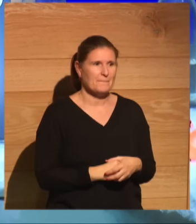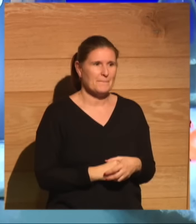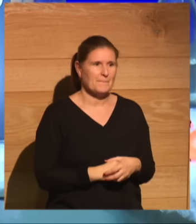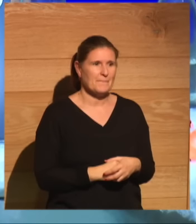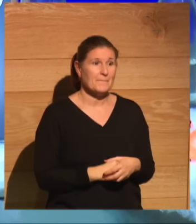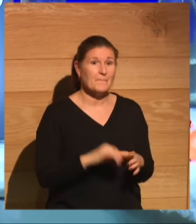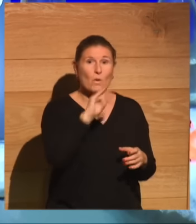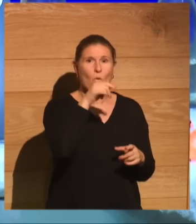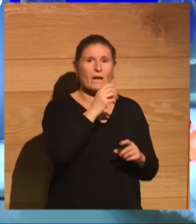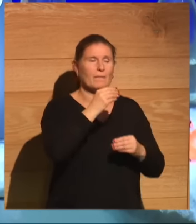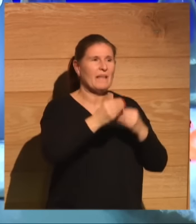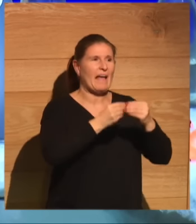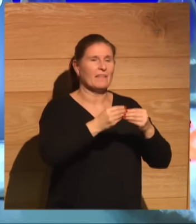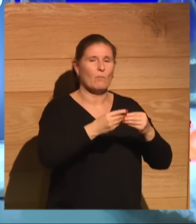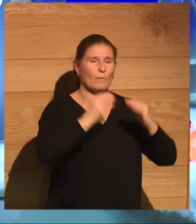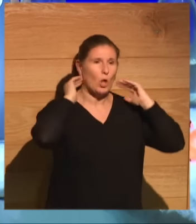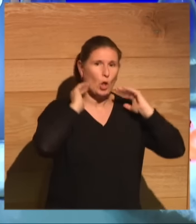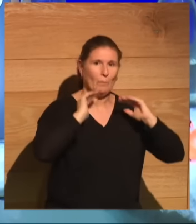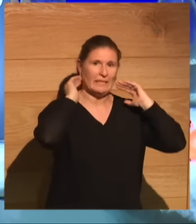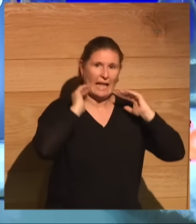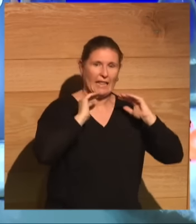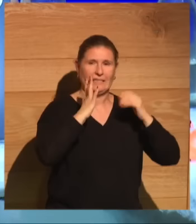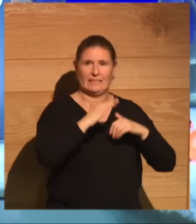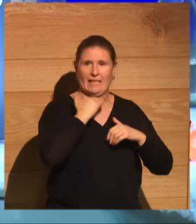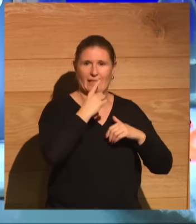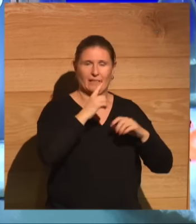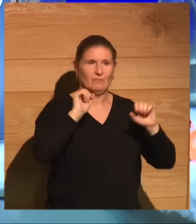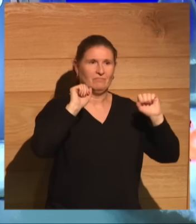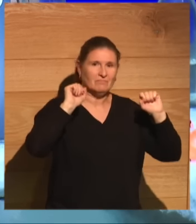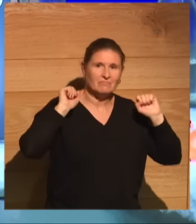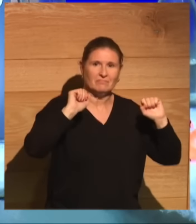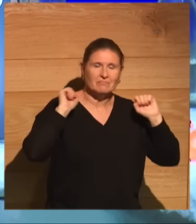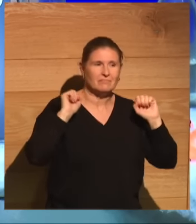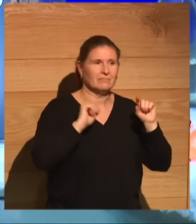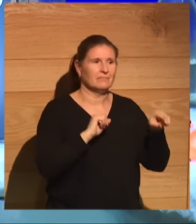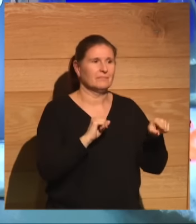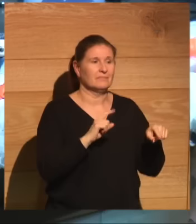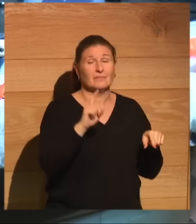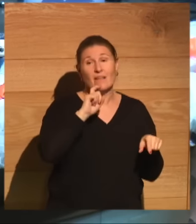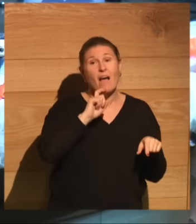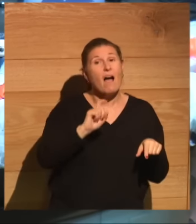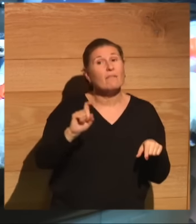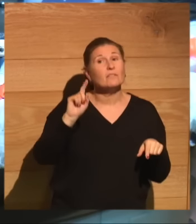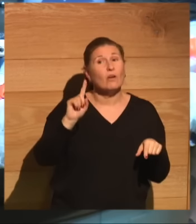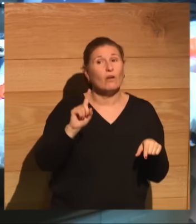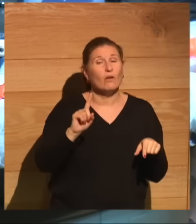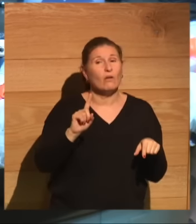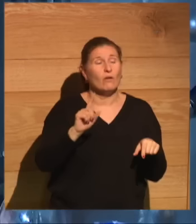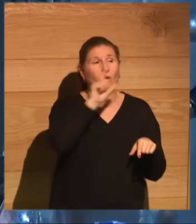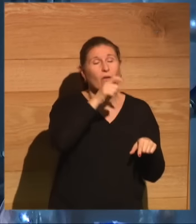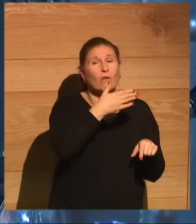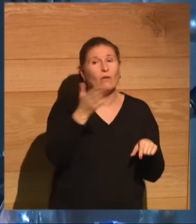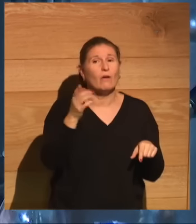vámonos. Juan se ha puesto a hacer dominadas. Vámonos. Yo creo que ahora sí que deberíamos irnos los tres. Aviso a